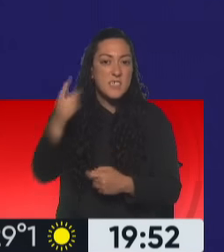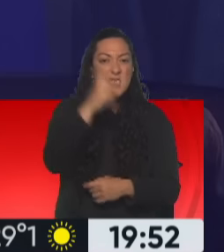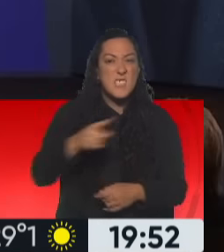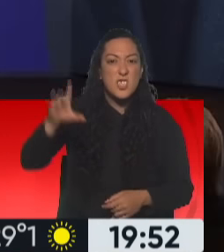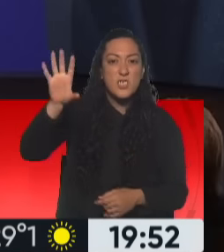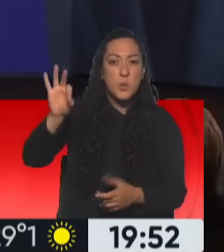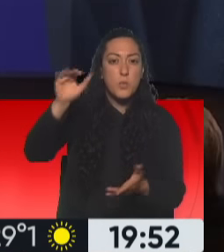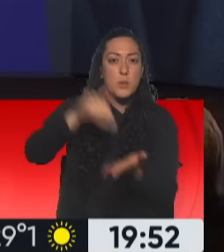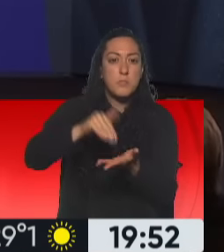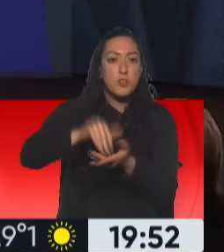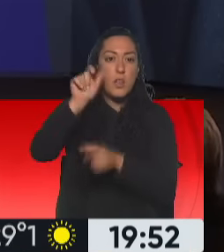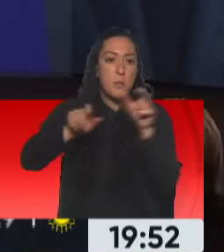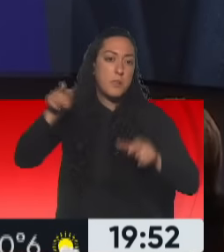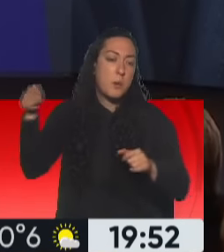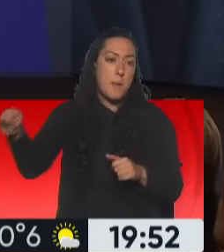150 millones de seres humanos.